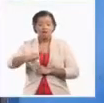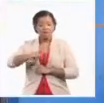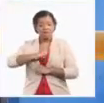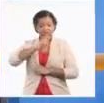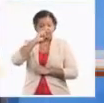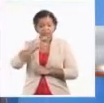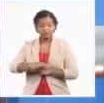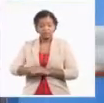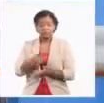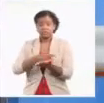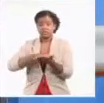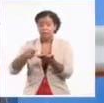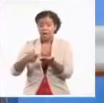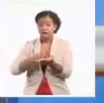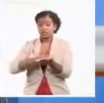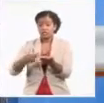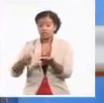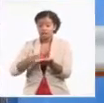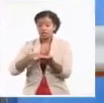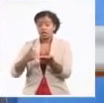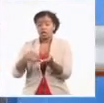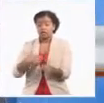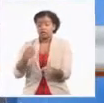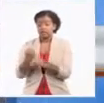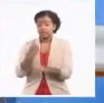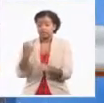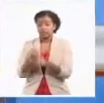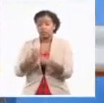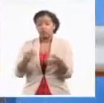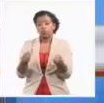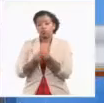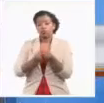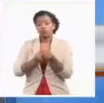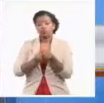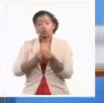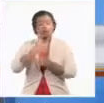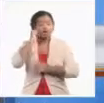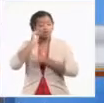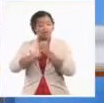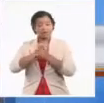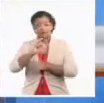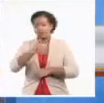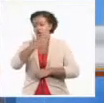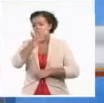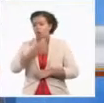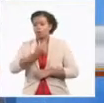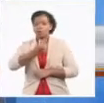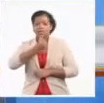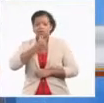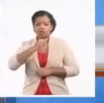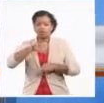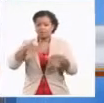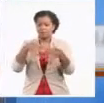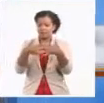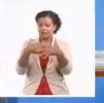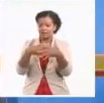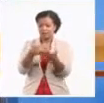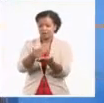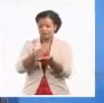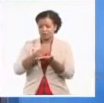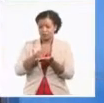varias semanas trabajando con la federación, con los CDR, con los jóvenes, con los ancianos, con todas las empresas que trabajan con nosotros